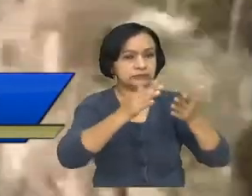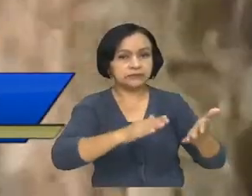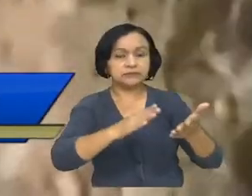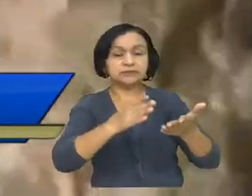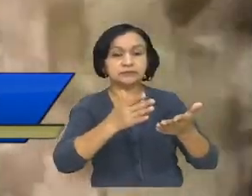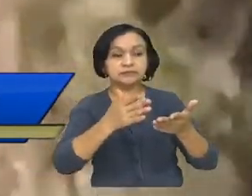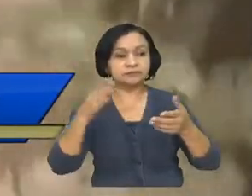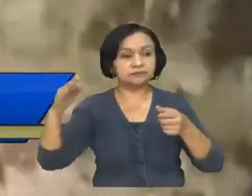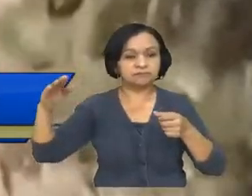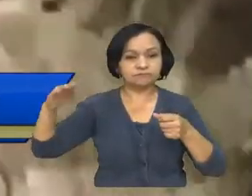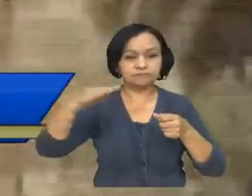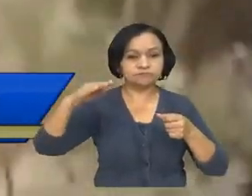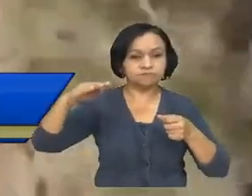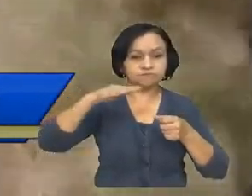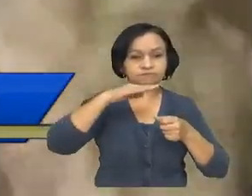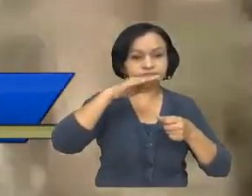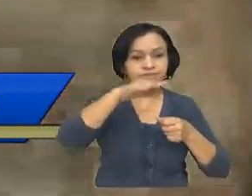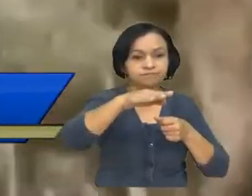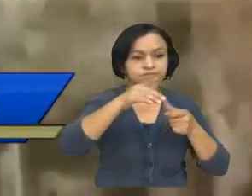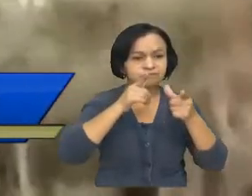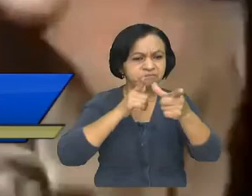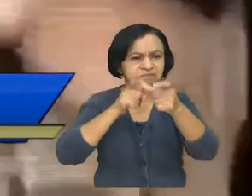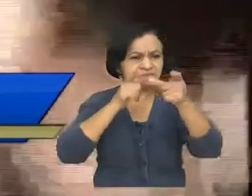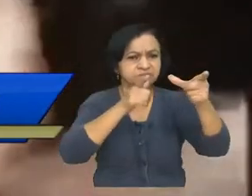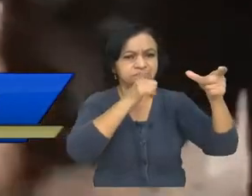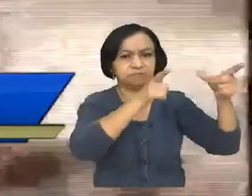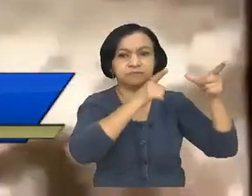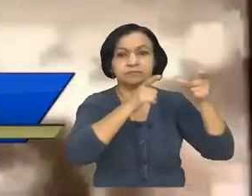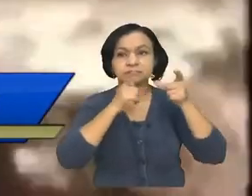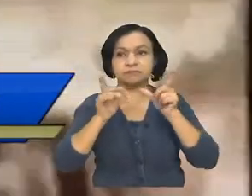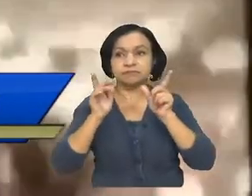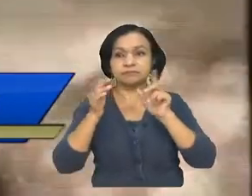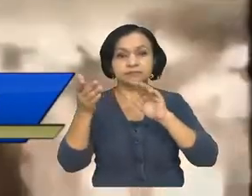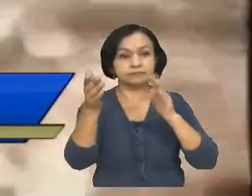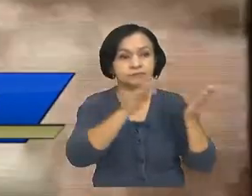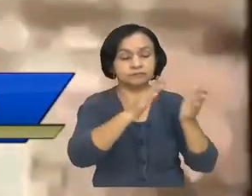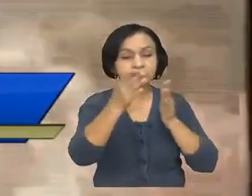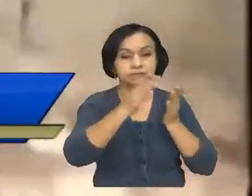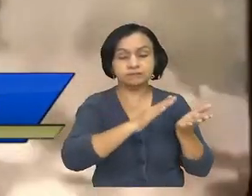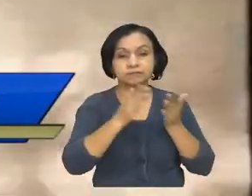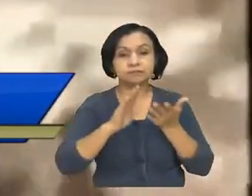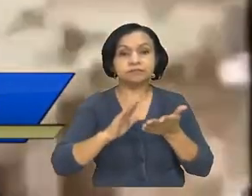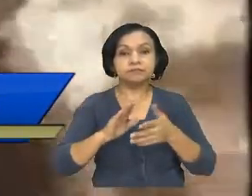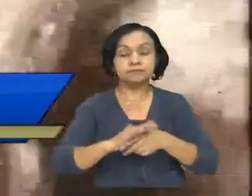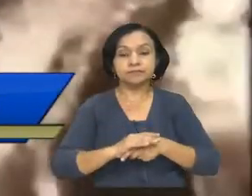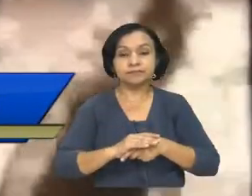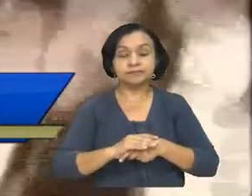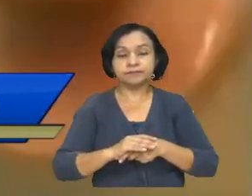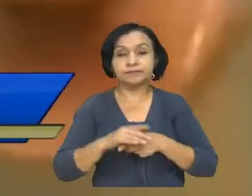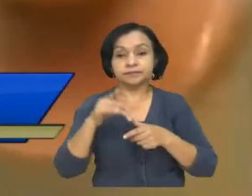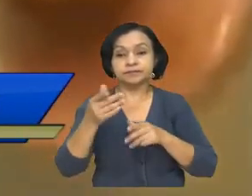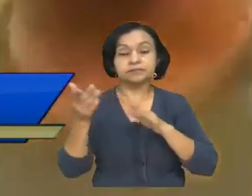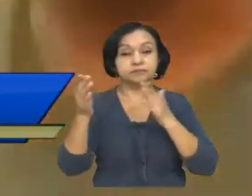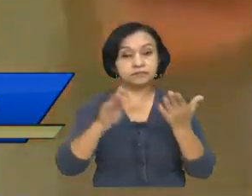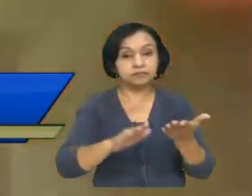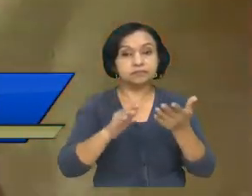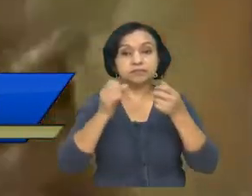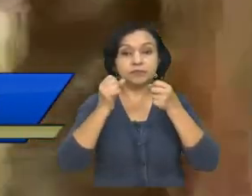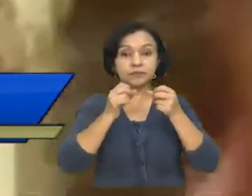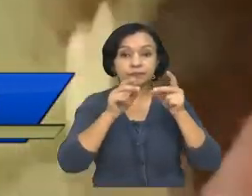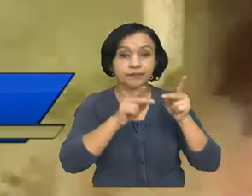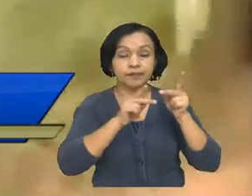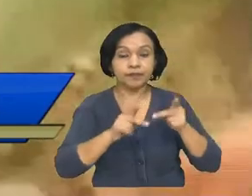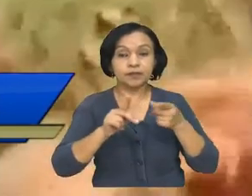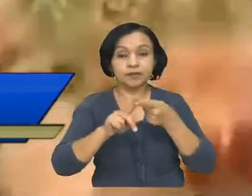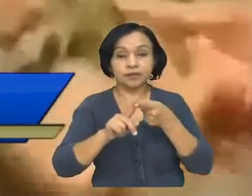llegó y voló bala y cayeron varios amigos nuestros de ahí de Unidad de Propósito. Uno de ellos se